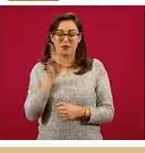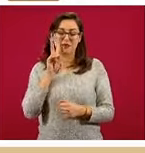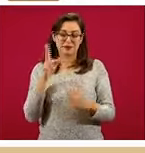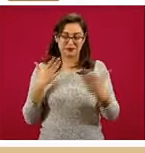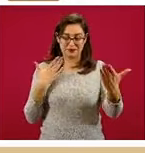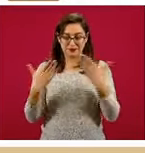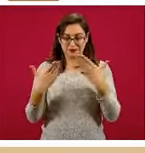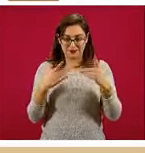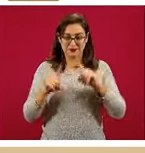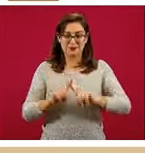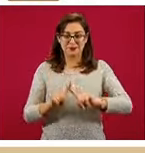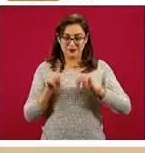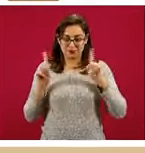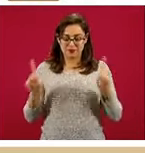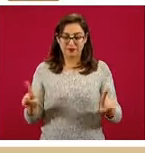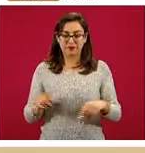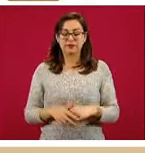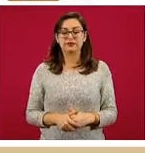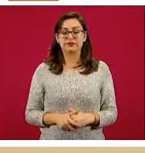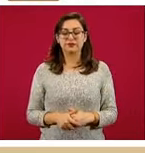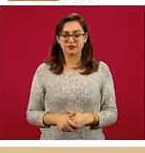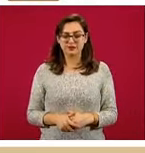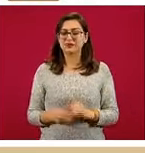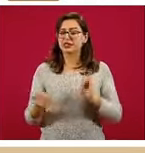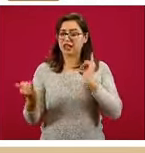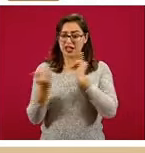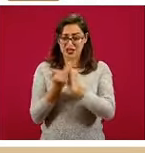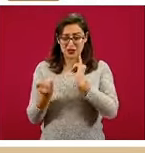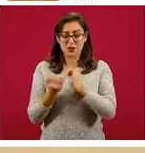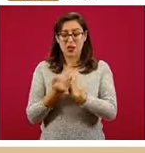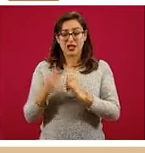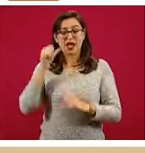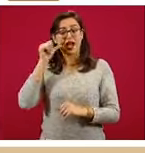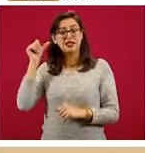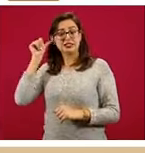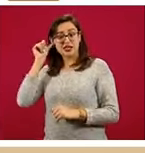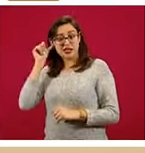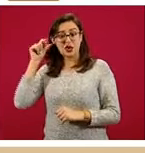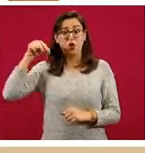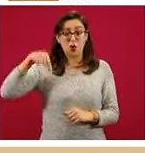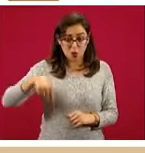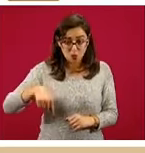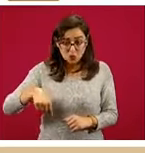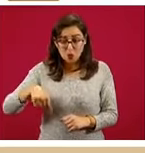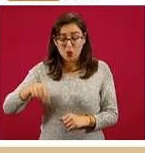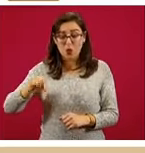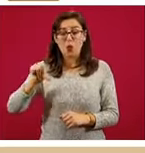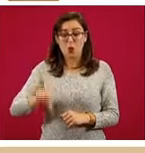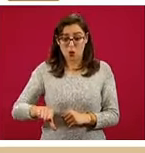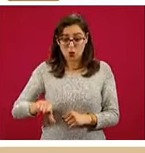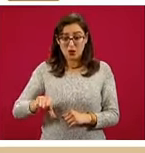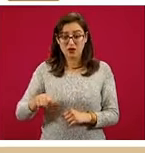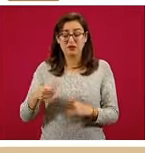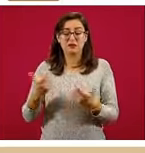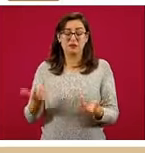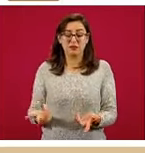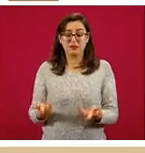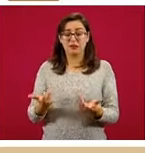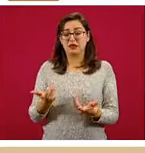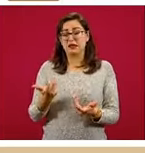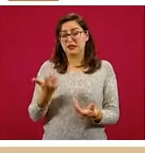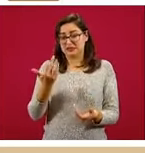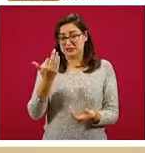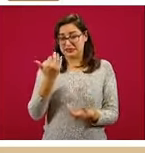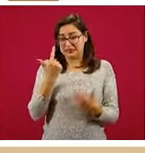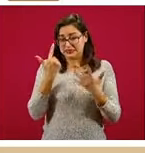lo tanto en el informe, pero igualmente podemos ver que la mayoría de esos casos, prácticamente la mitad de ellos, estamos hablando de un poco